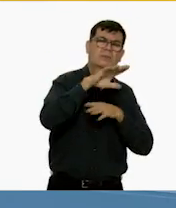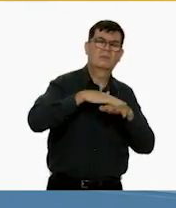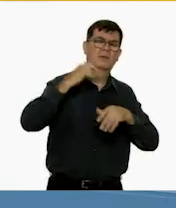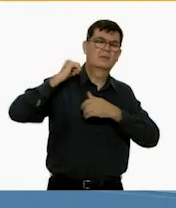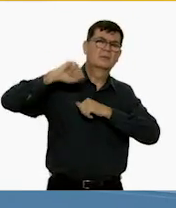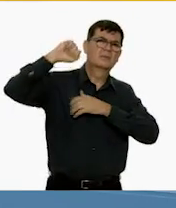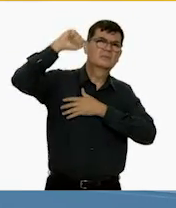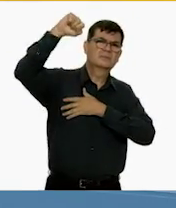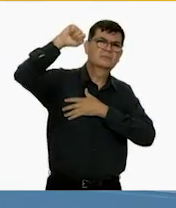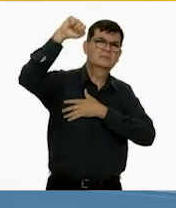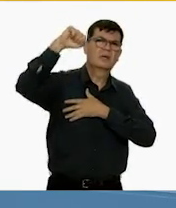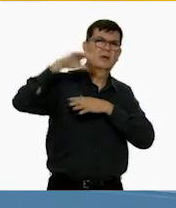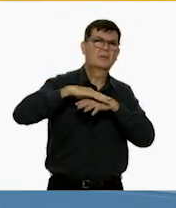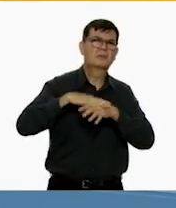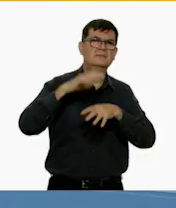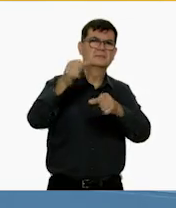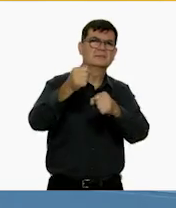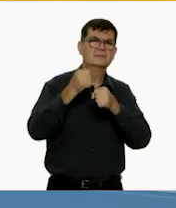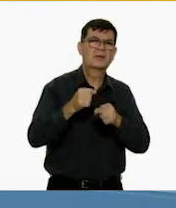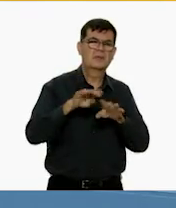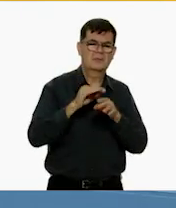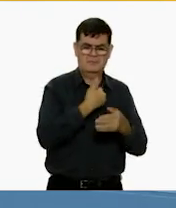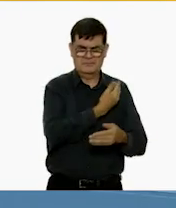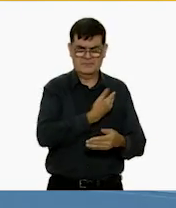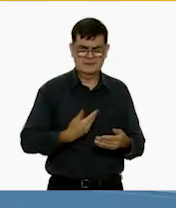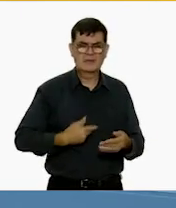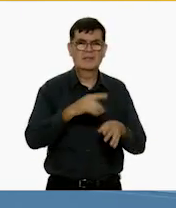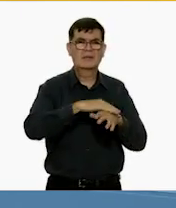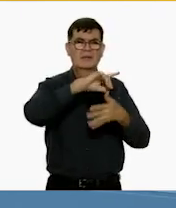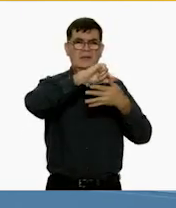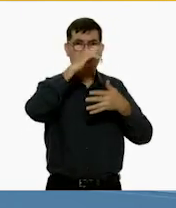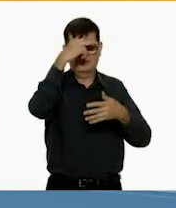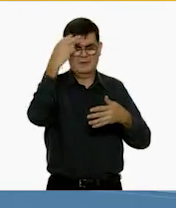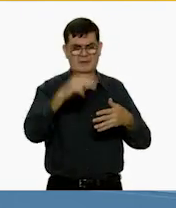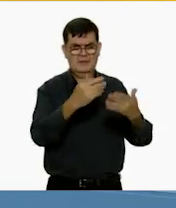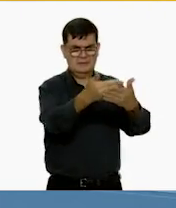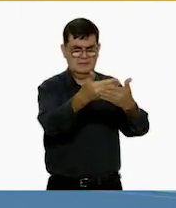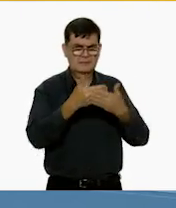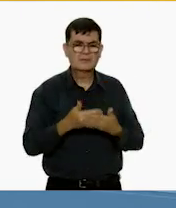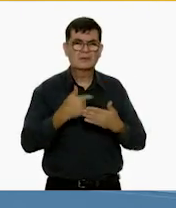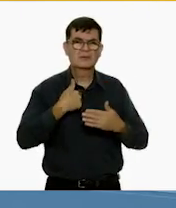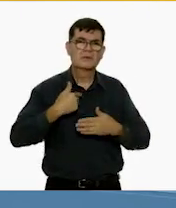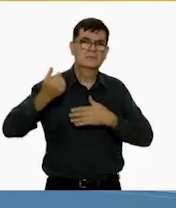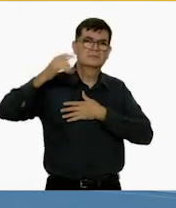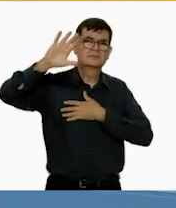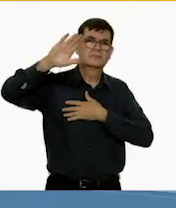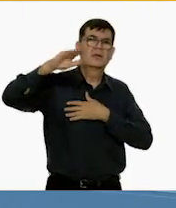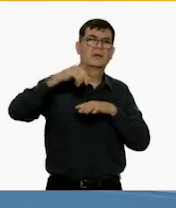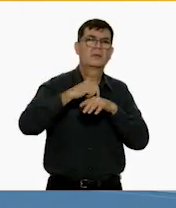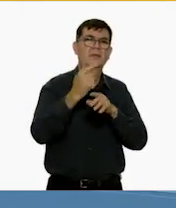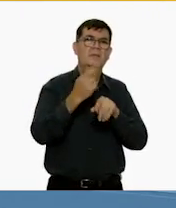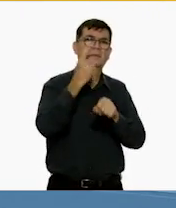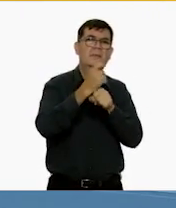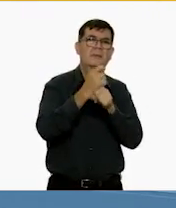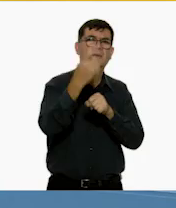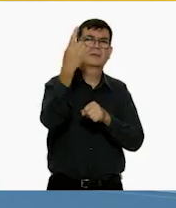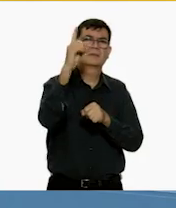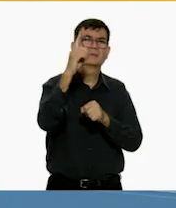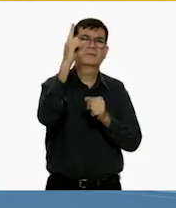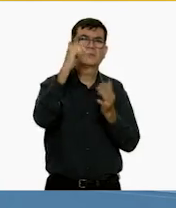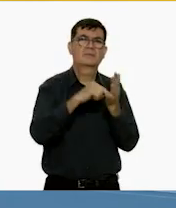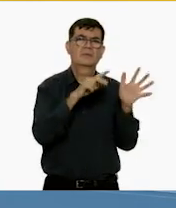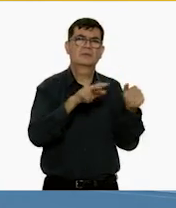protesta, tomó protesta, como presidente electo de los Estados Unidos mexicanos. Este discurso lo pronunció el 1 de diciembre